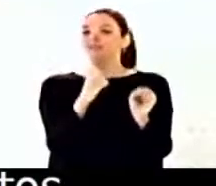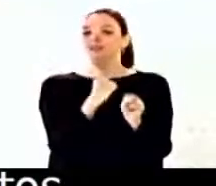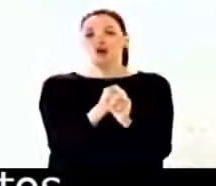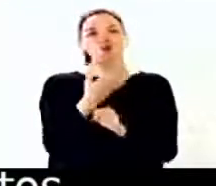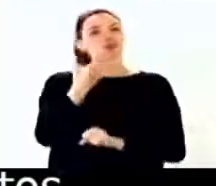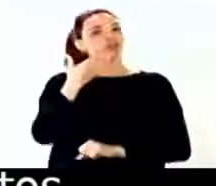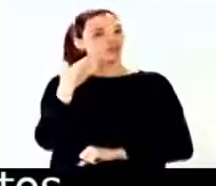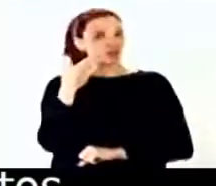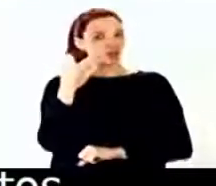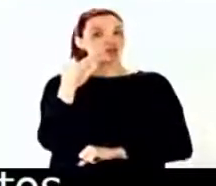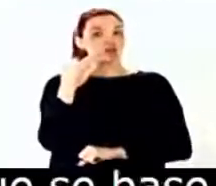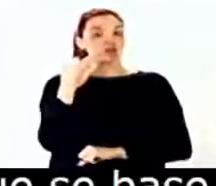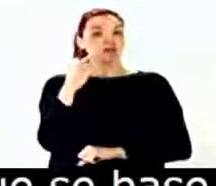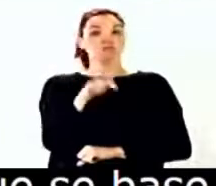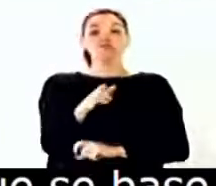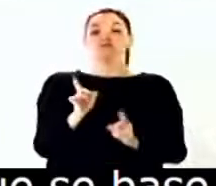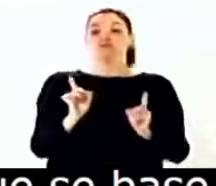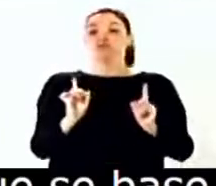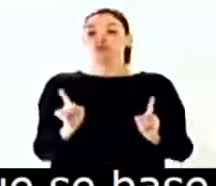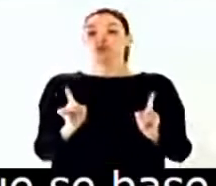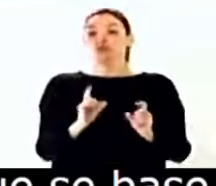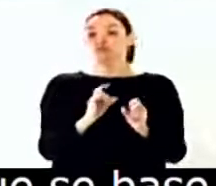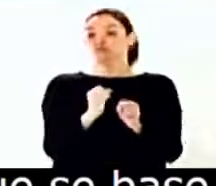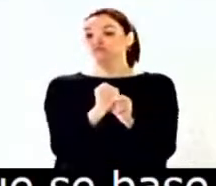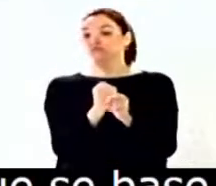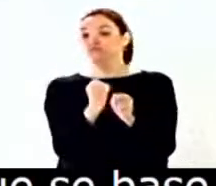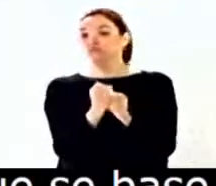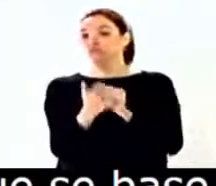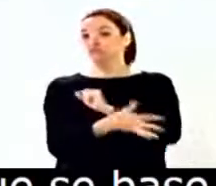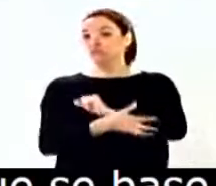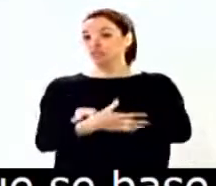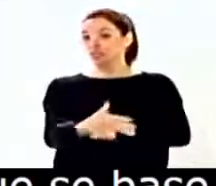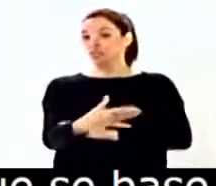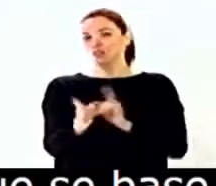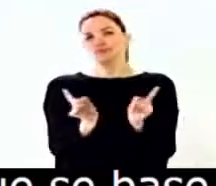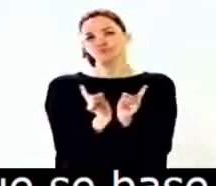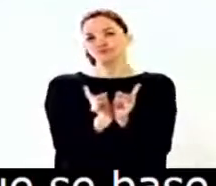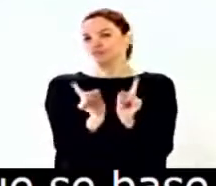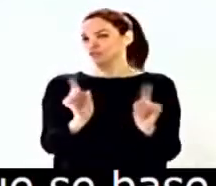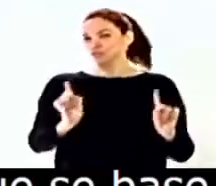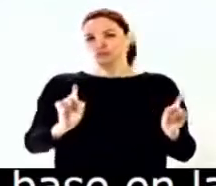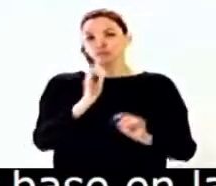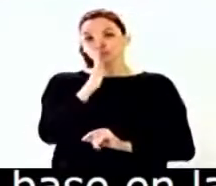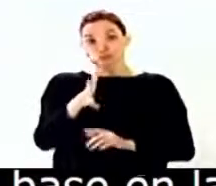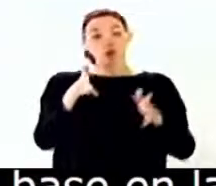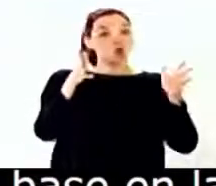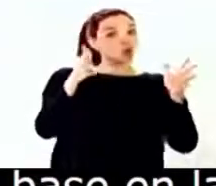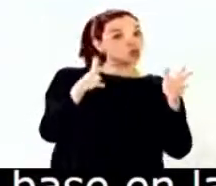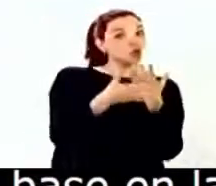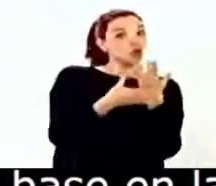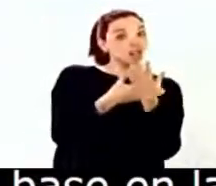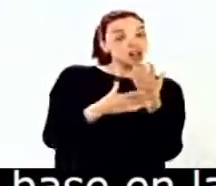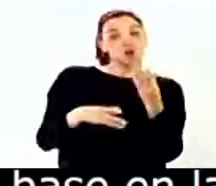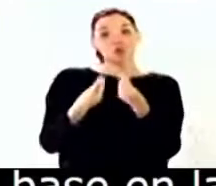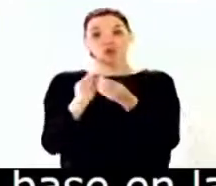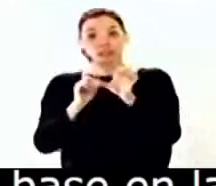digno, que no se base en la precariedad del empleo. Por eso este Consejo de Gobierno, por eso la Junta de Extremadura